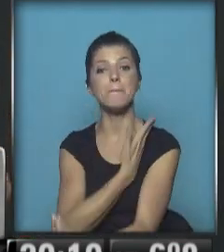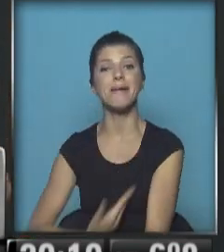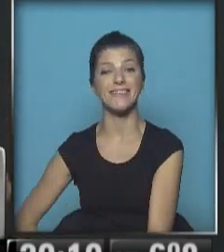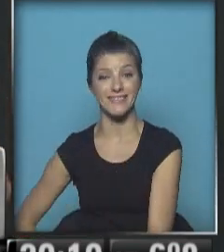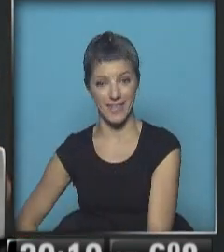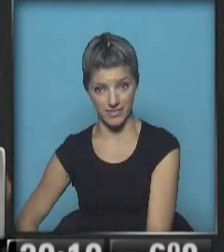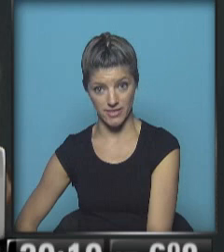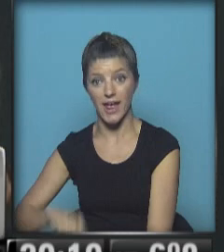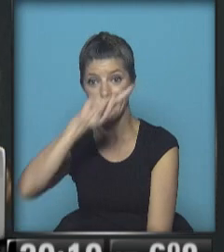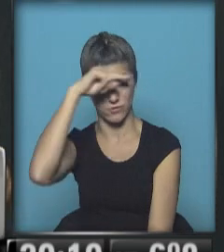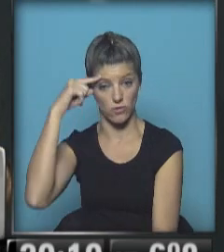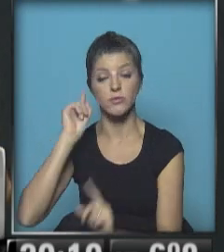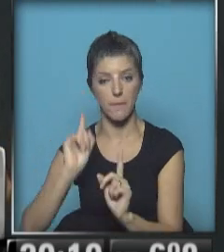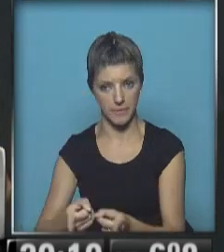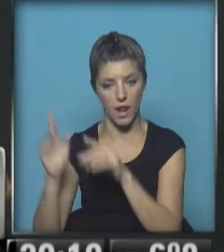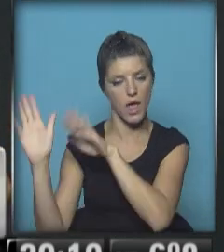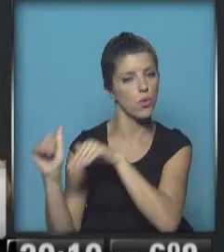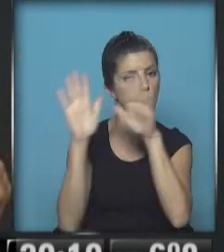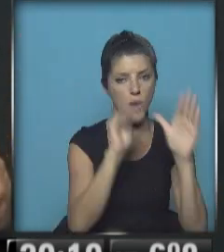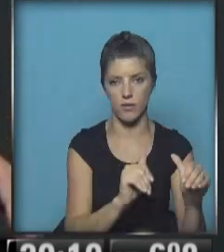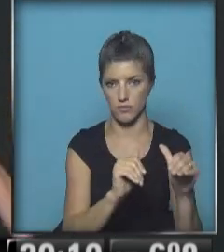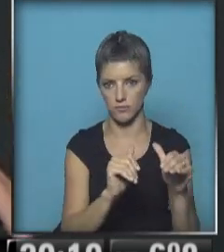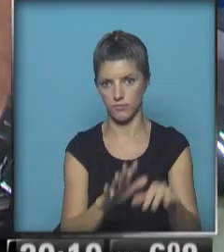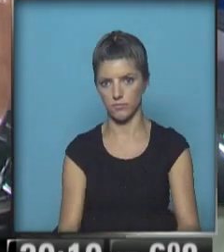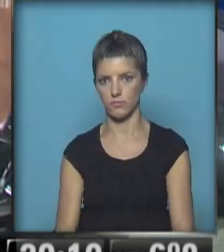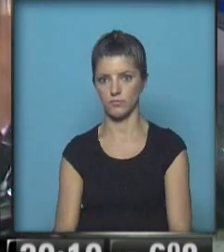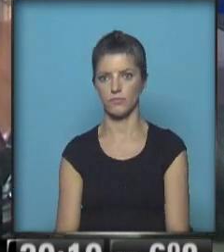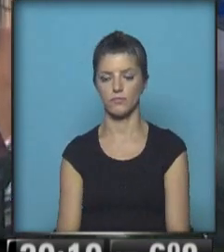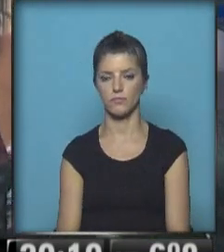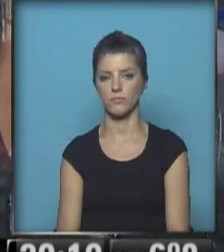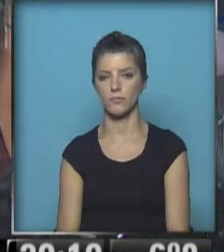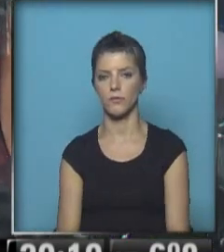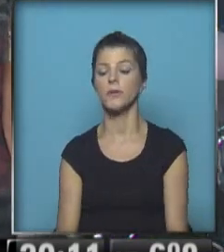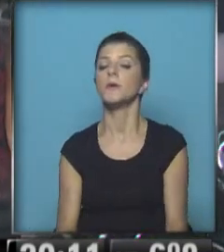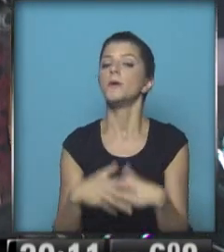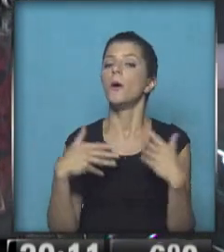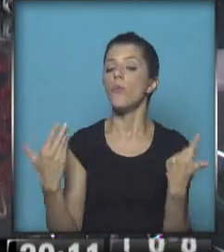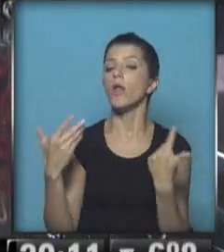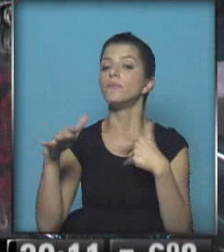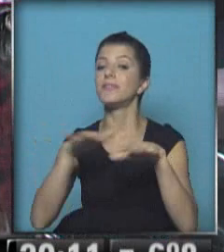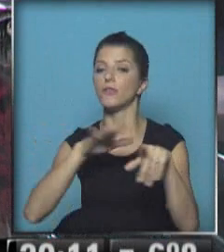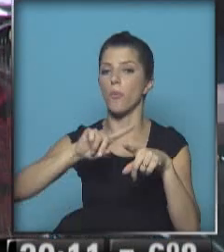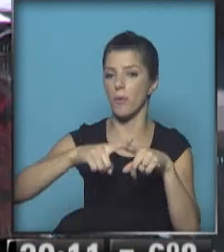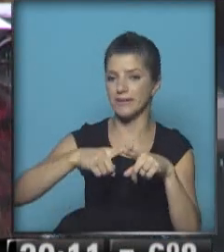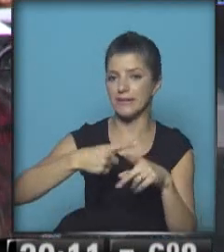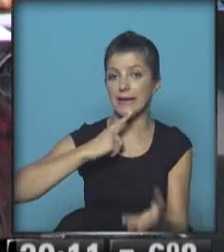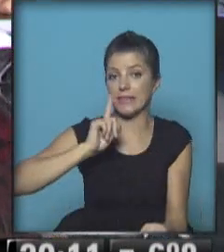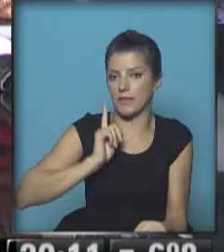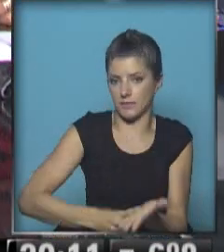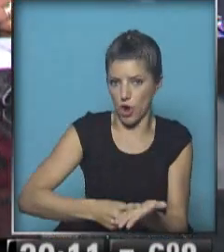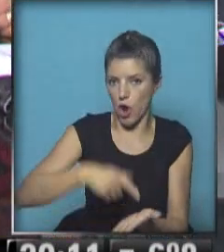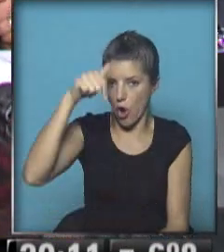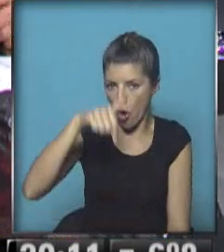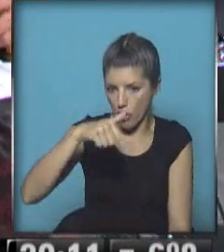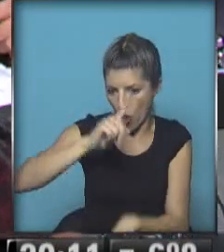presidente de la nación bueno el panorama político decisiones que se tomaron en